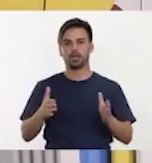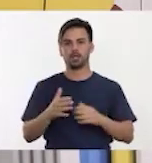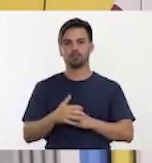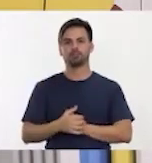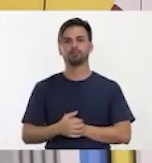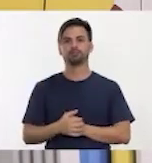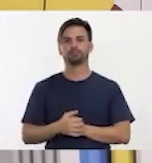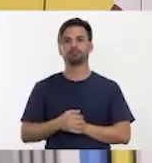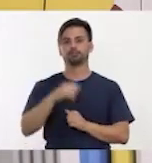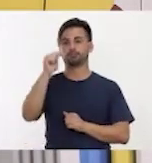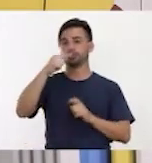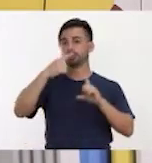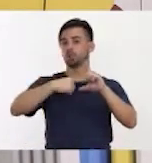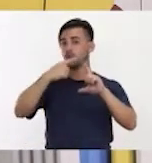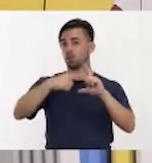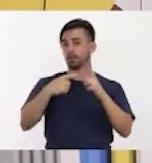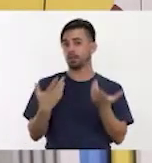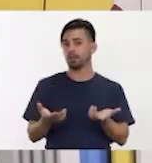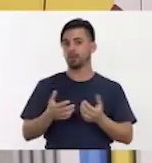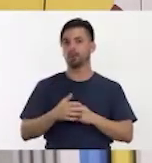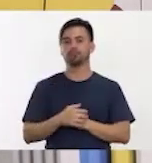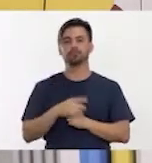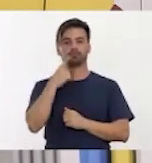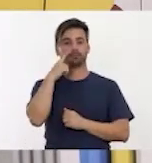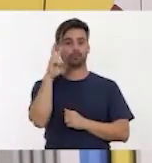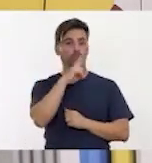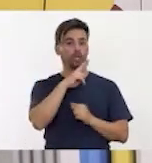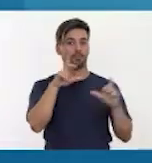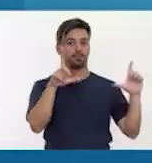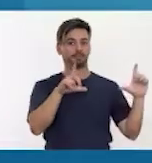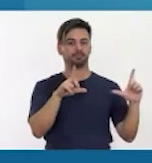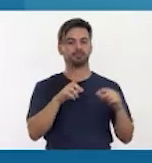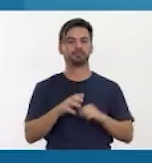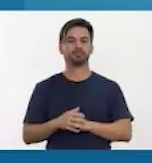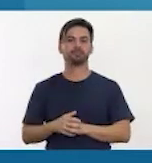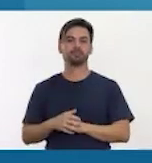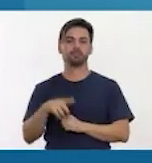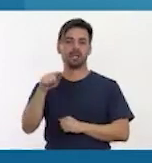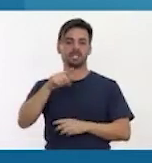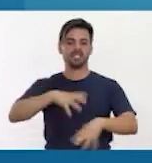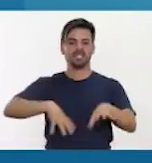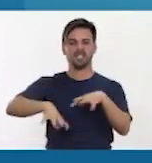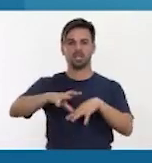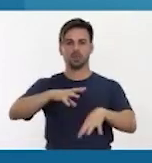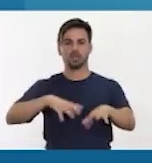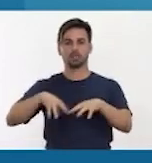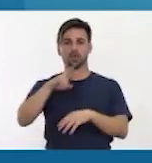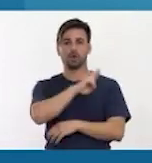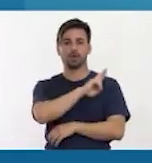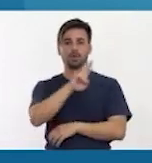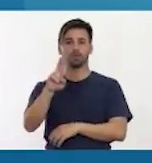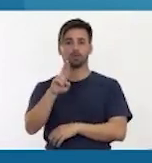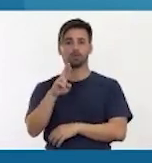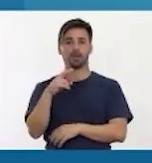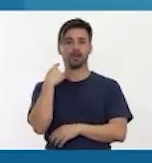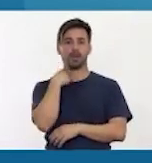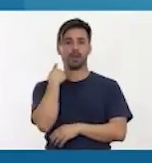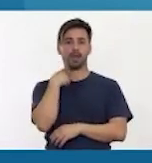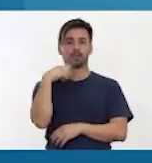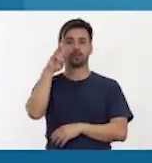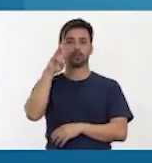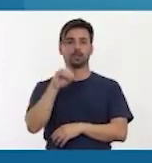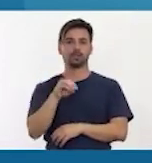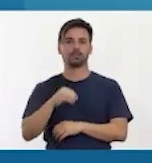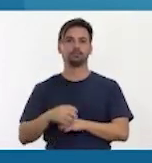El siguiente contenido, como les muestro, es la situación revolucionaria de los años 30.